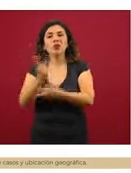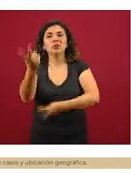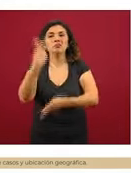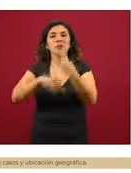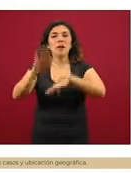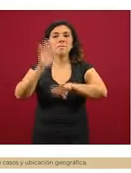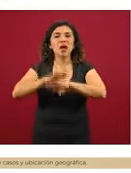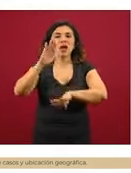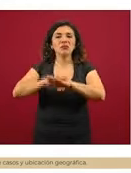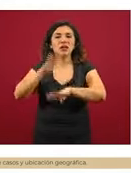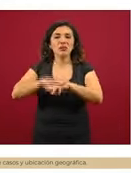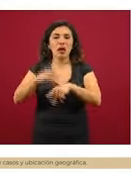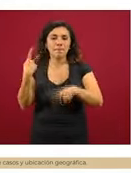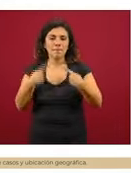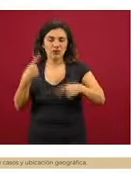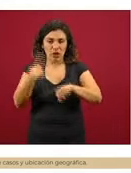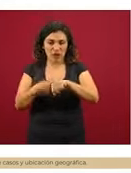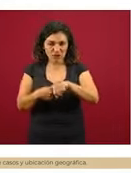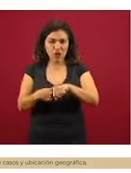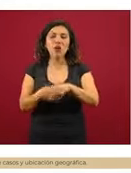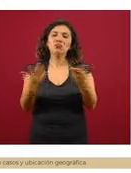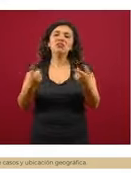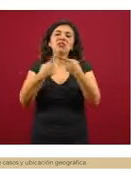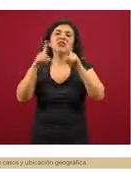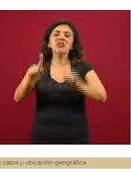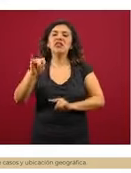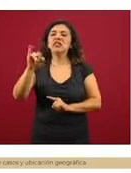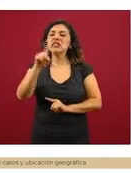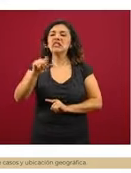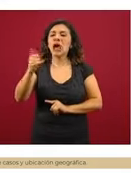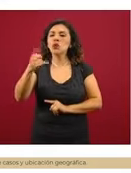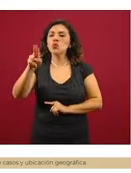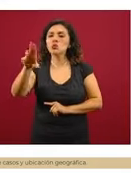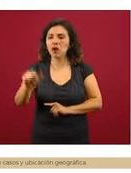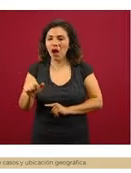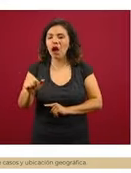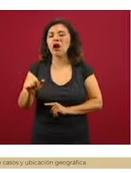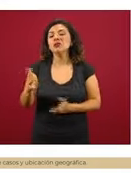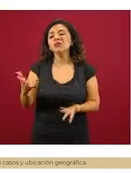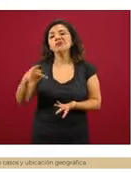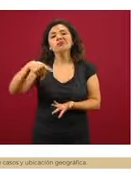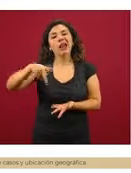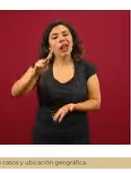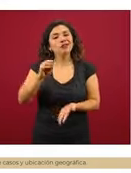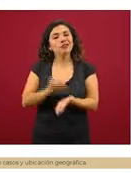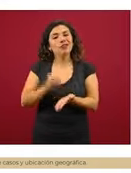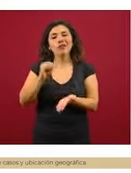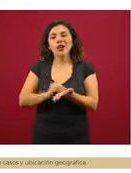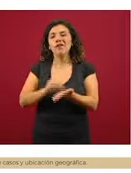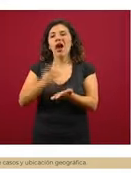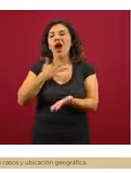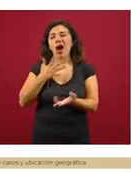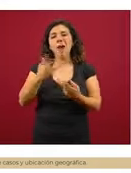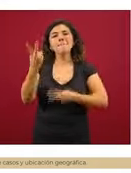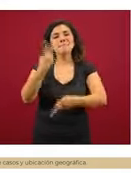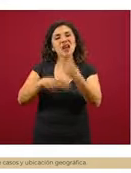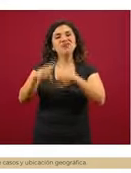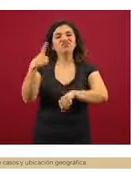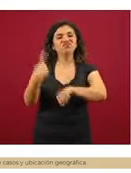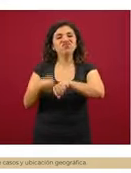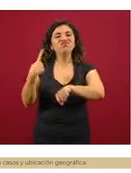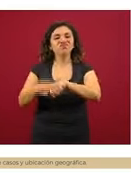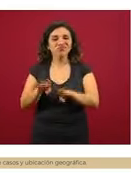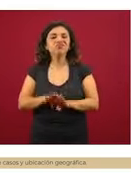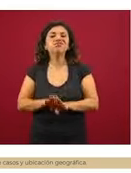a incrementar, no así tanto Tizayuca, pero todavía con una transmisión, digamos,